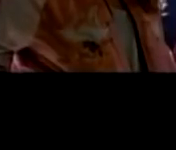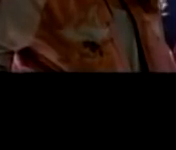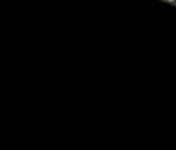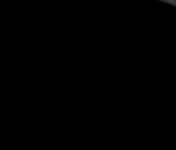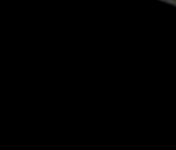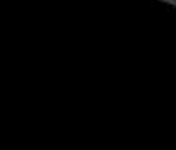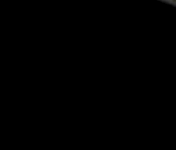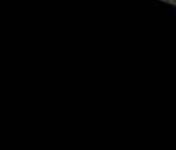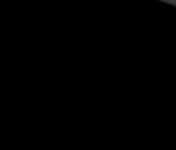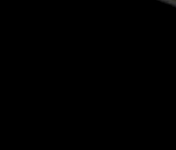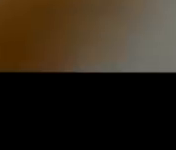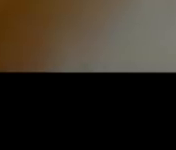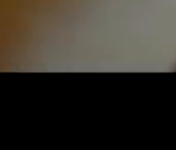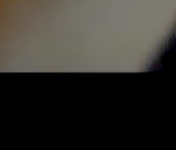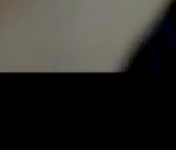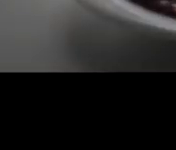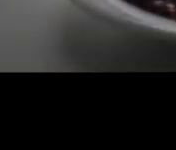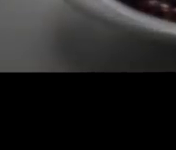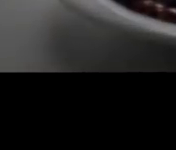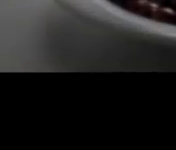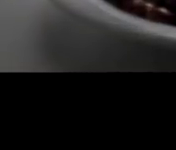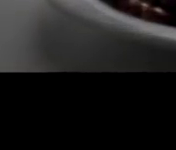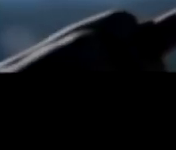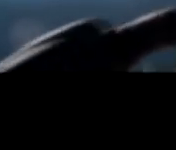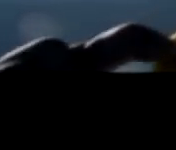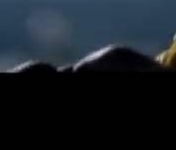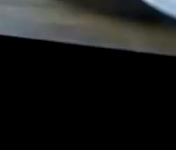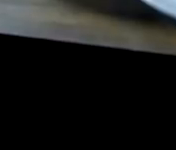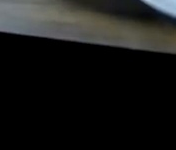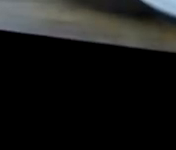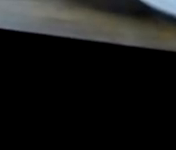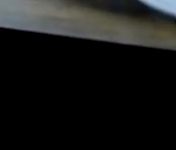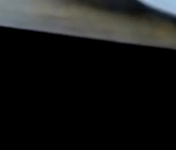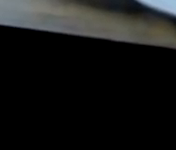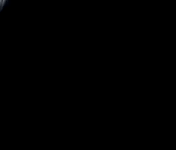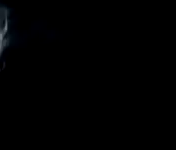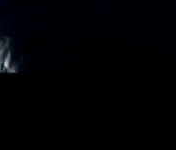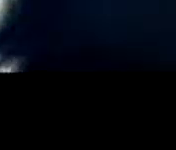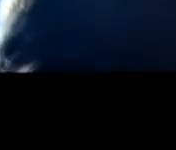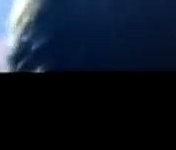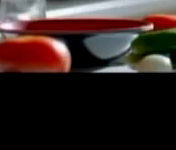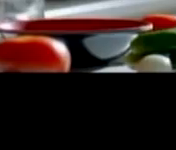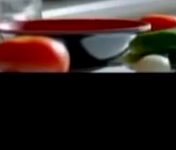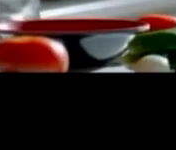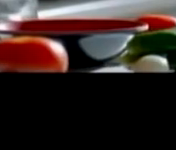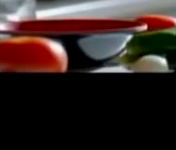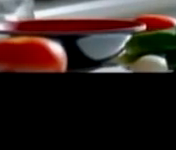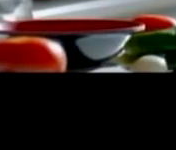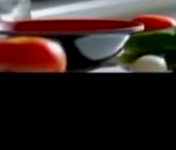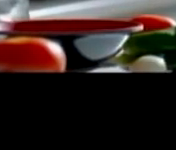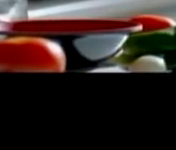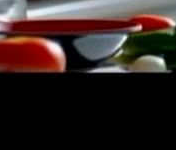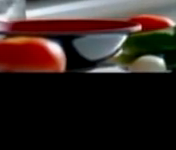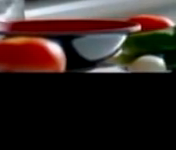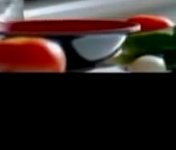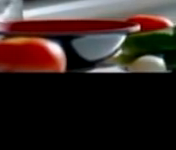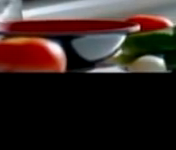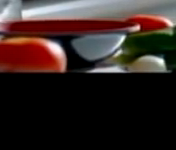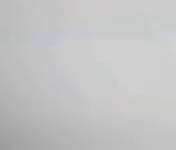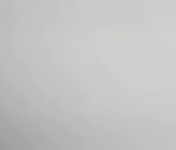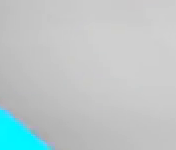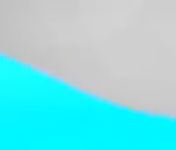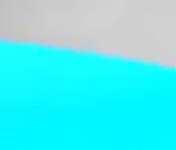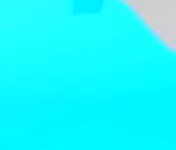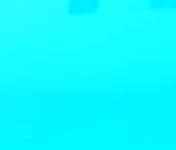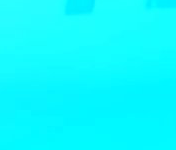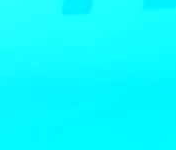en la cocina como en la vida estás para crear que hagamos las recetas porque tu comida tiene el sabor que pones tu aceite el cocinero